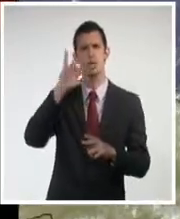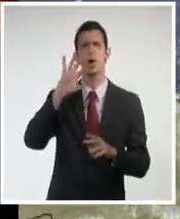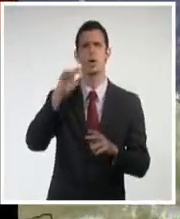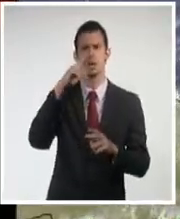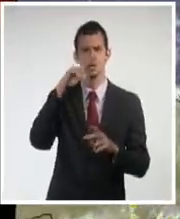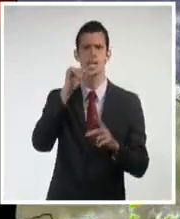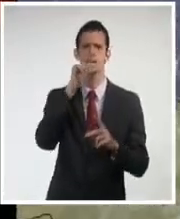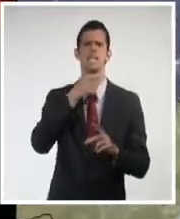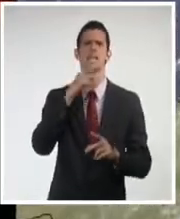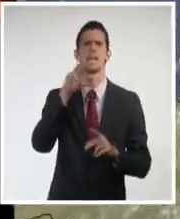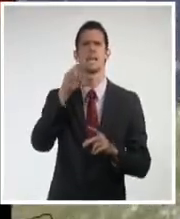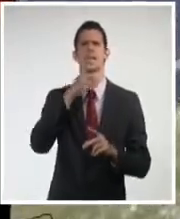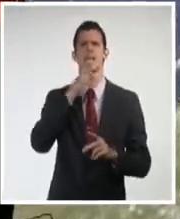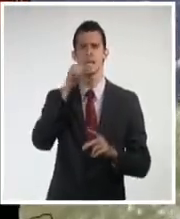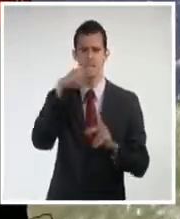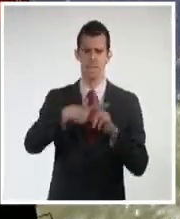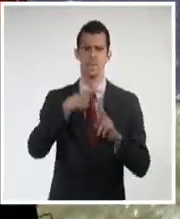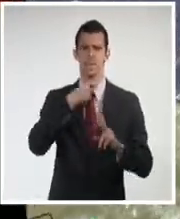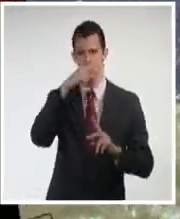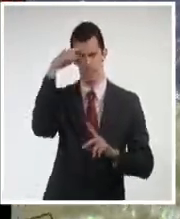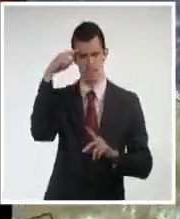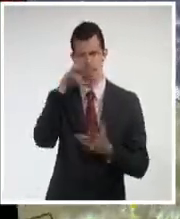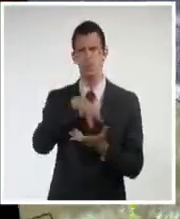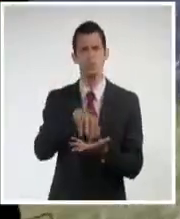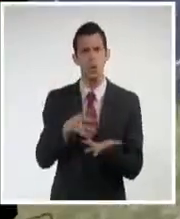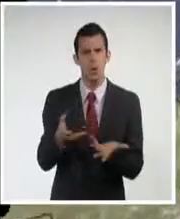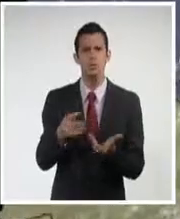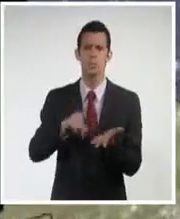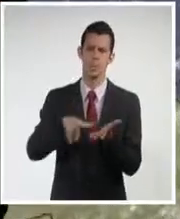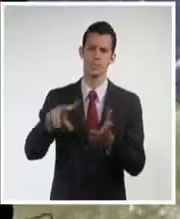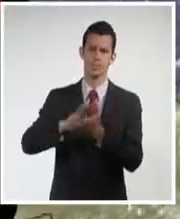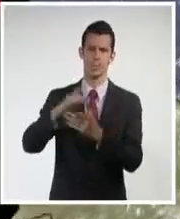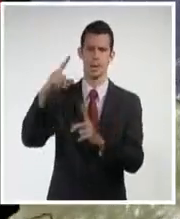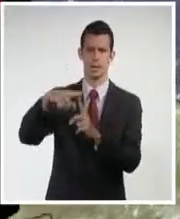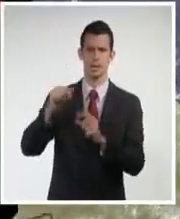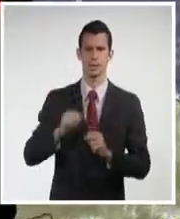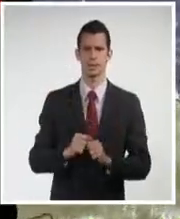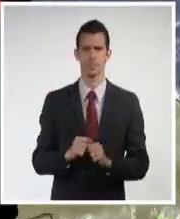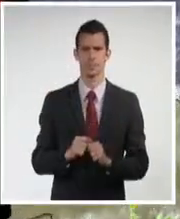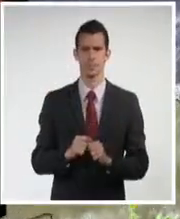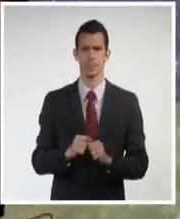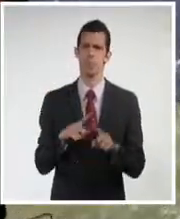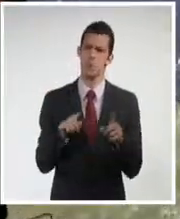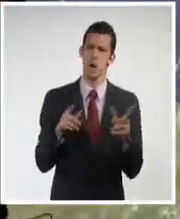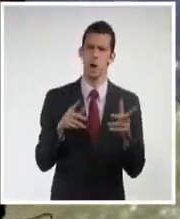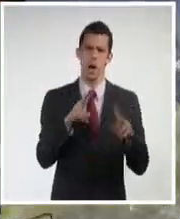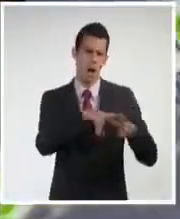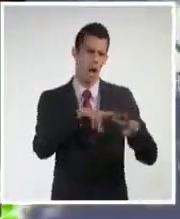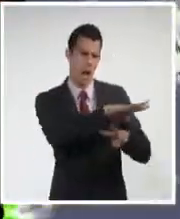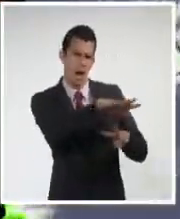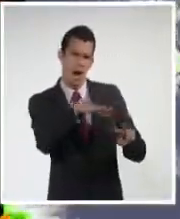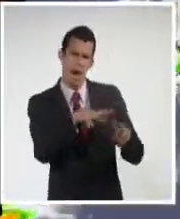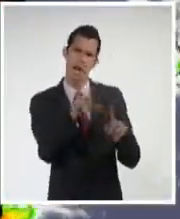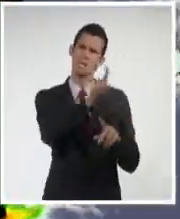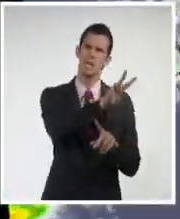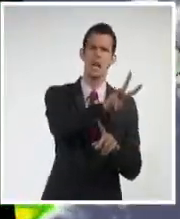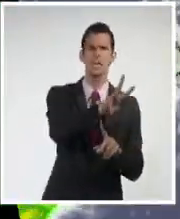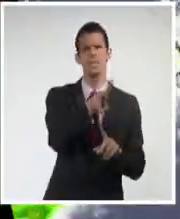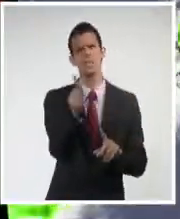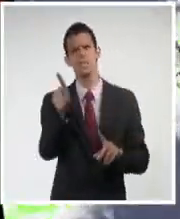Matanzas y fue el valor más bajo reportado. En general estuvieron entre 13 y 16 grados en el occidente y centro del país. Observen que